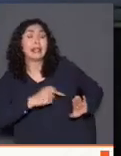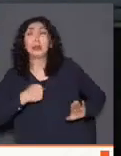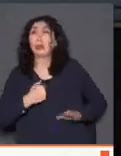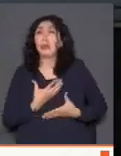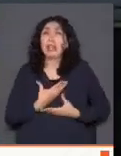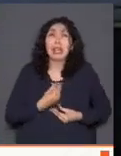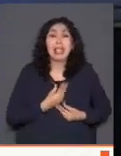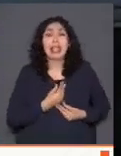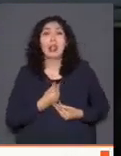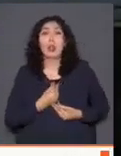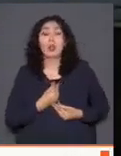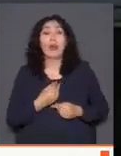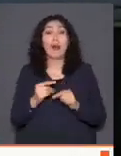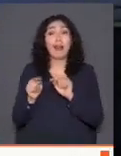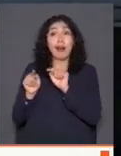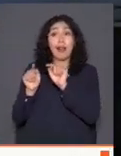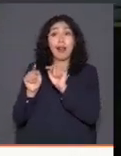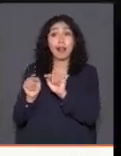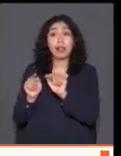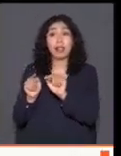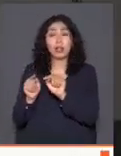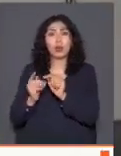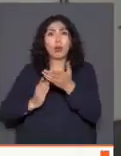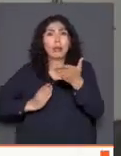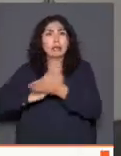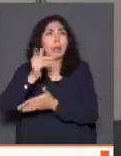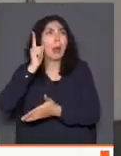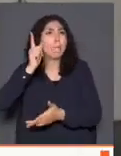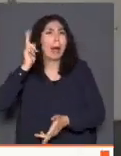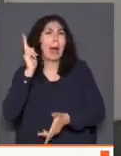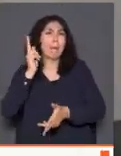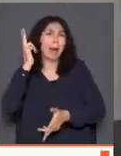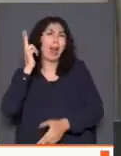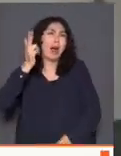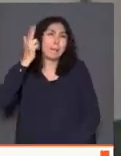Entre medio de esto, empezaron a volar los balazos.